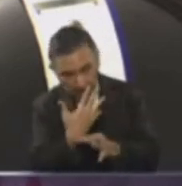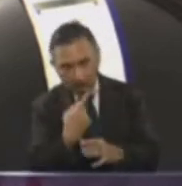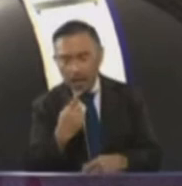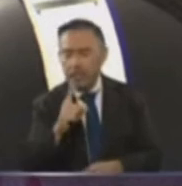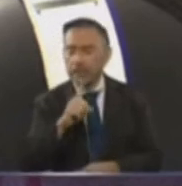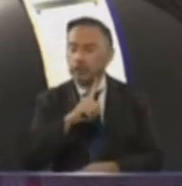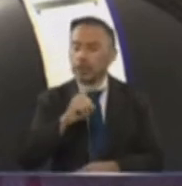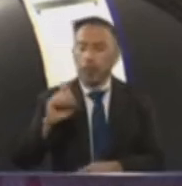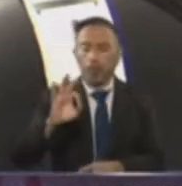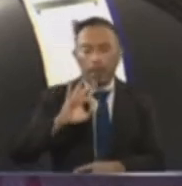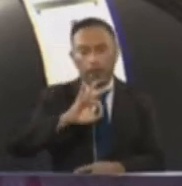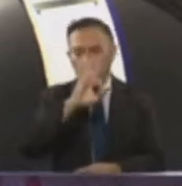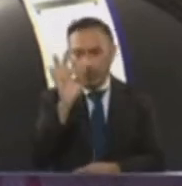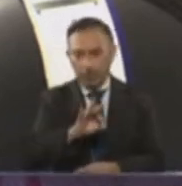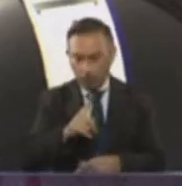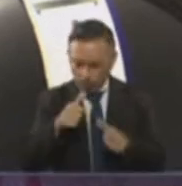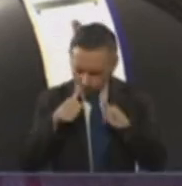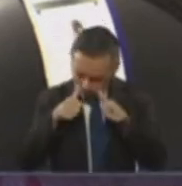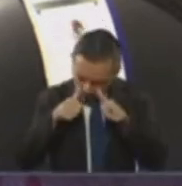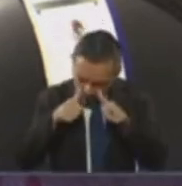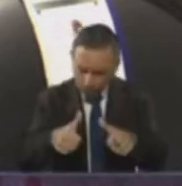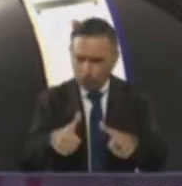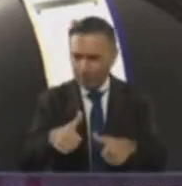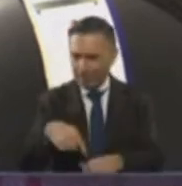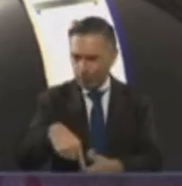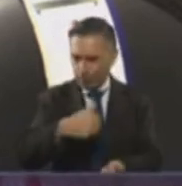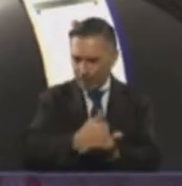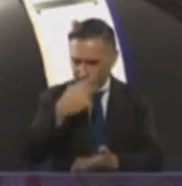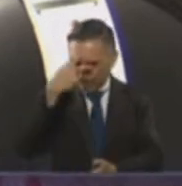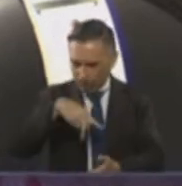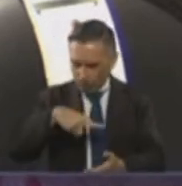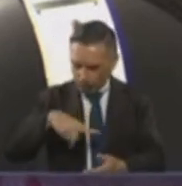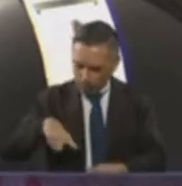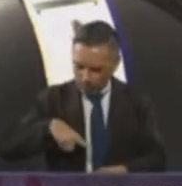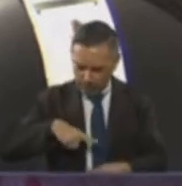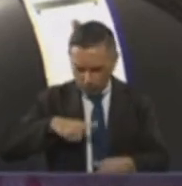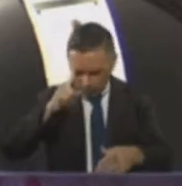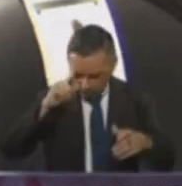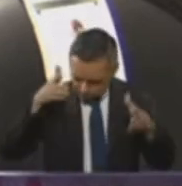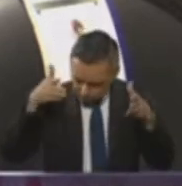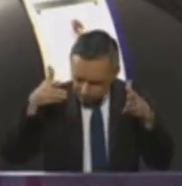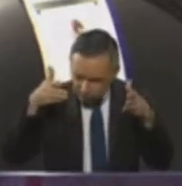100% al gobierno de esta ciudad y si no, como diría nuestra compañera